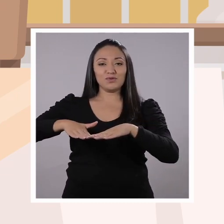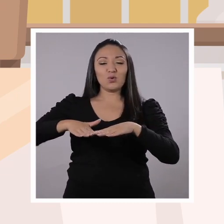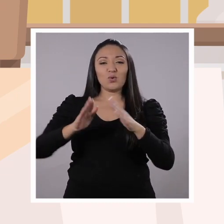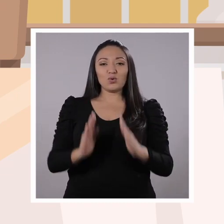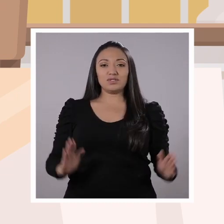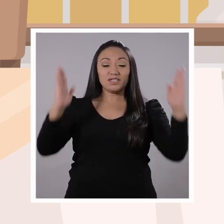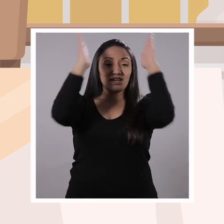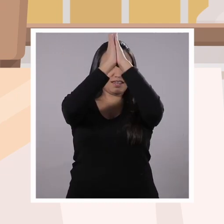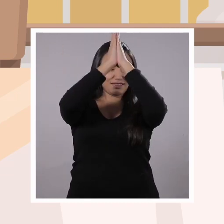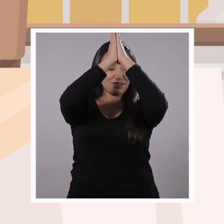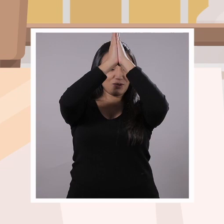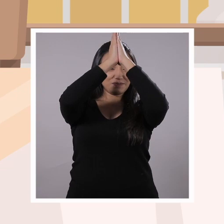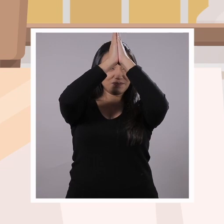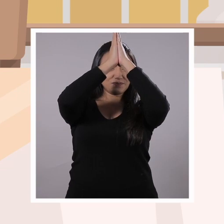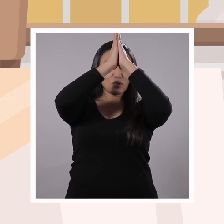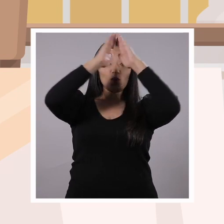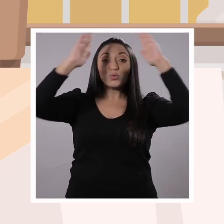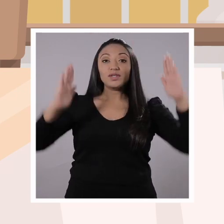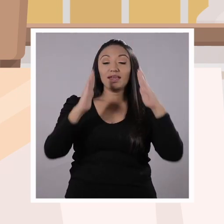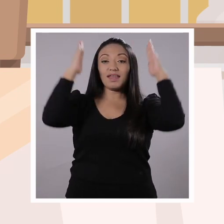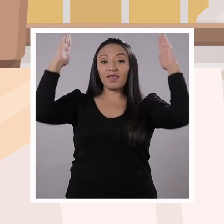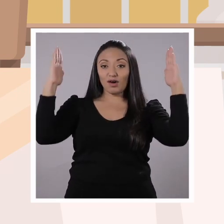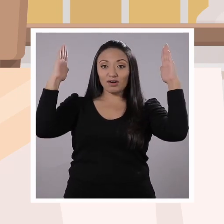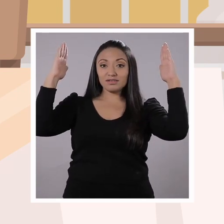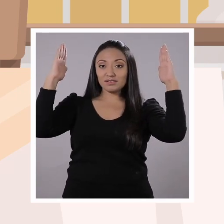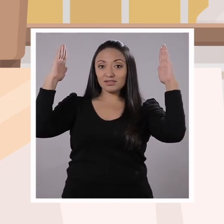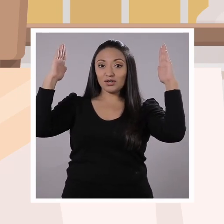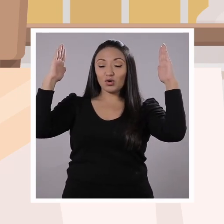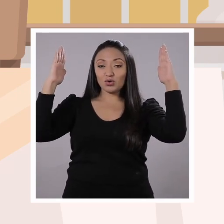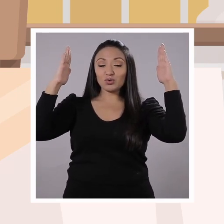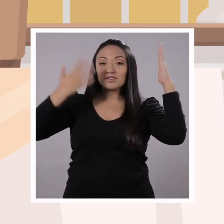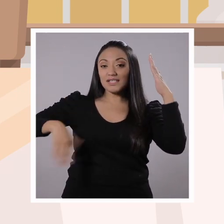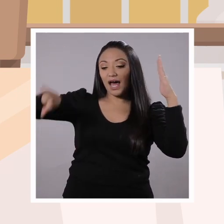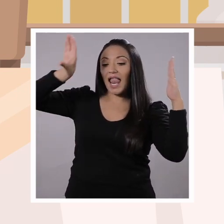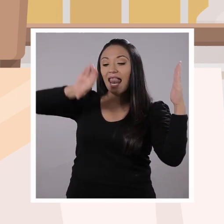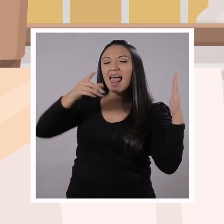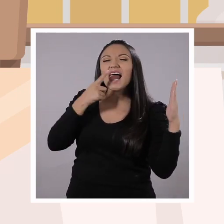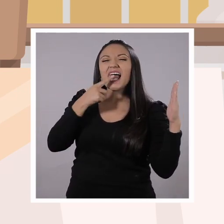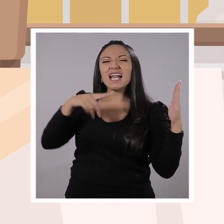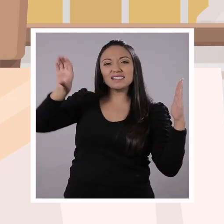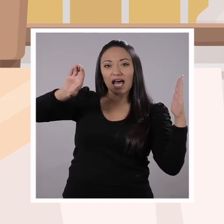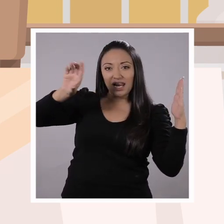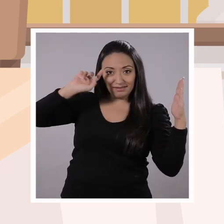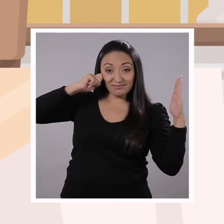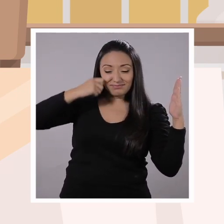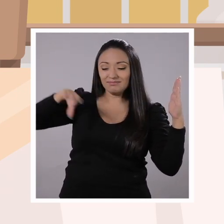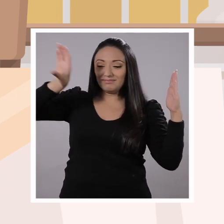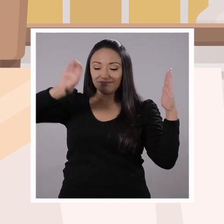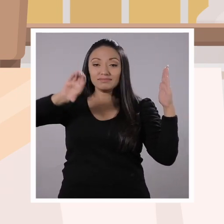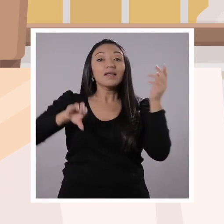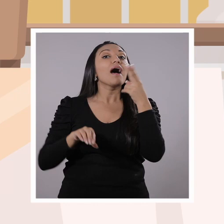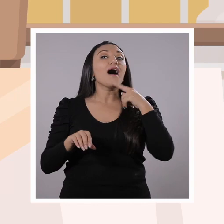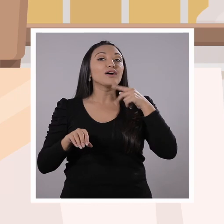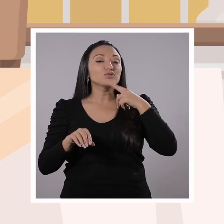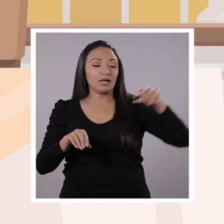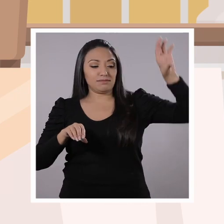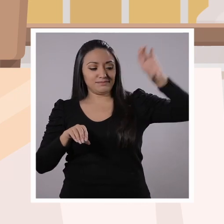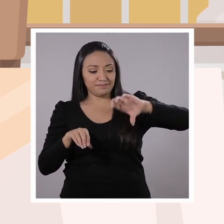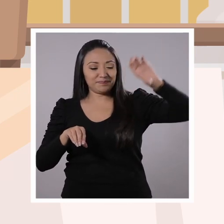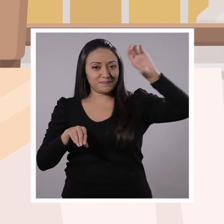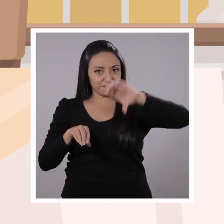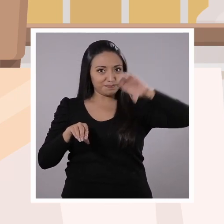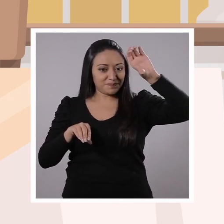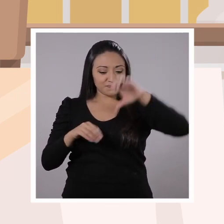hondo, un plato llano, un cuchillito y un tenedor. ¡Un tenedor! Soy un